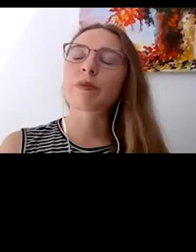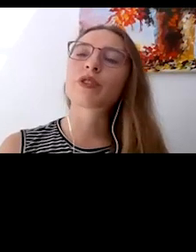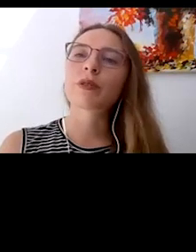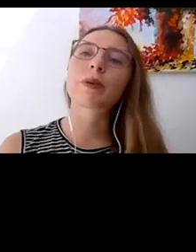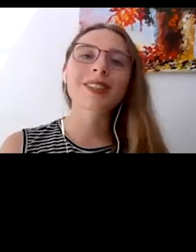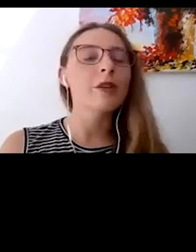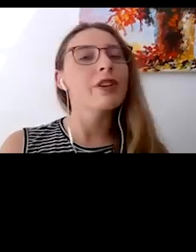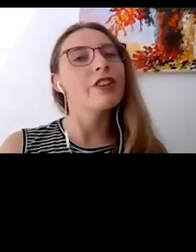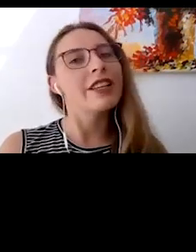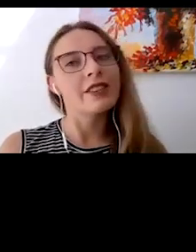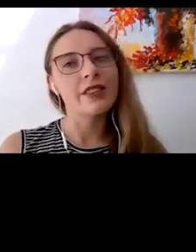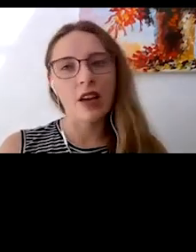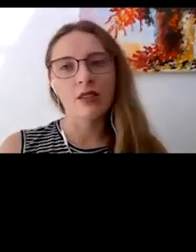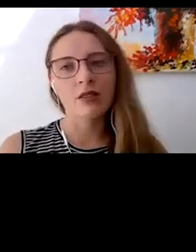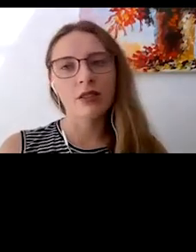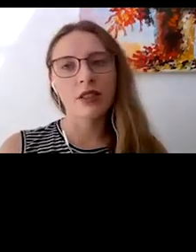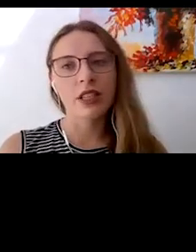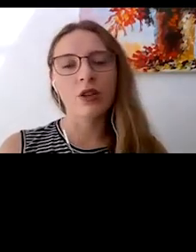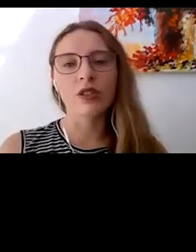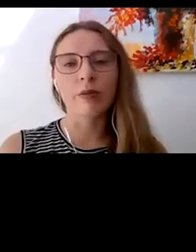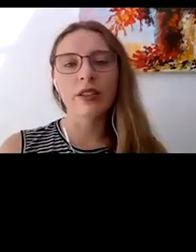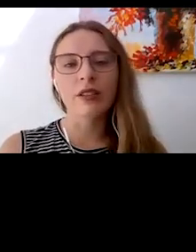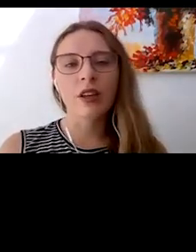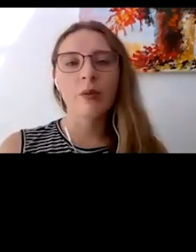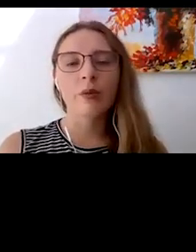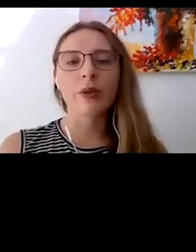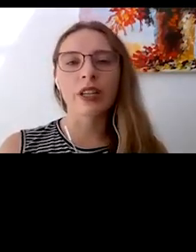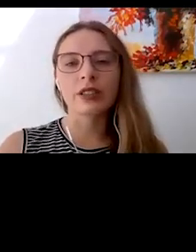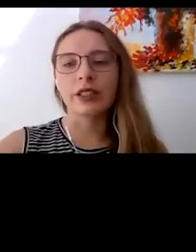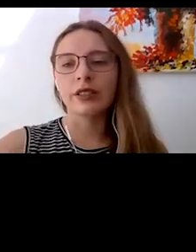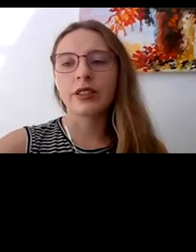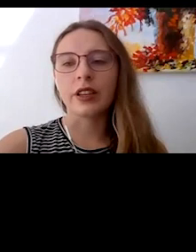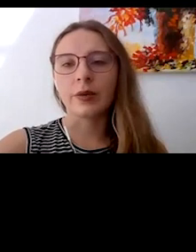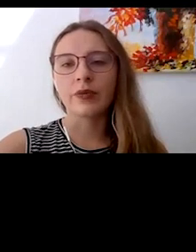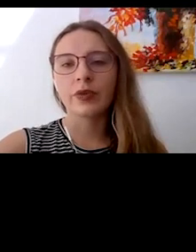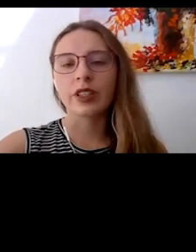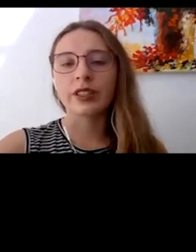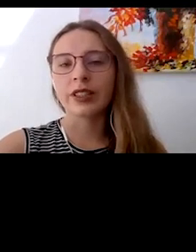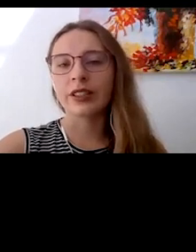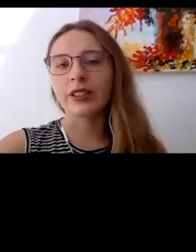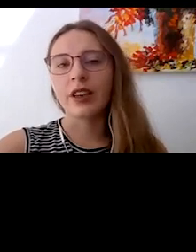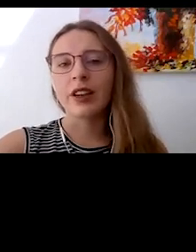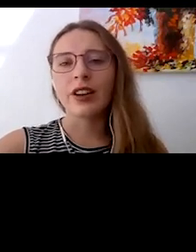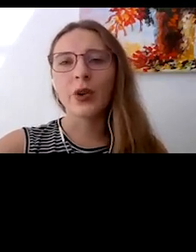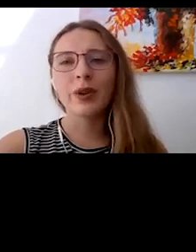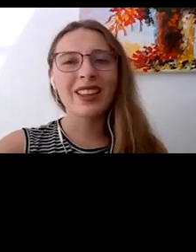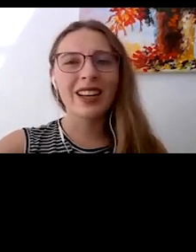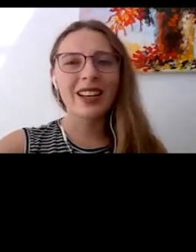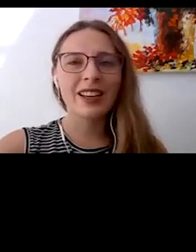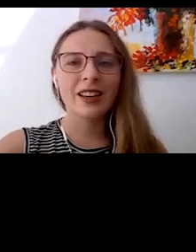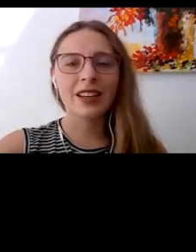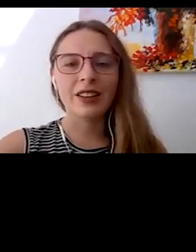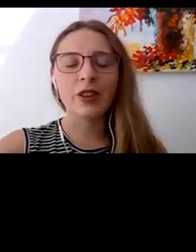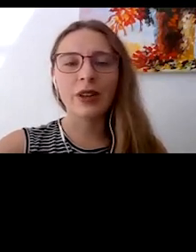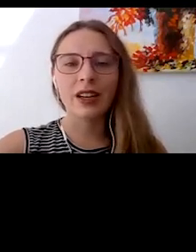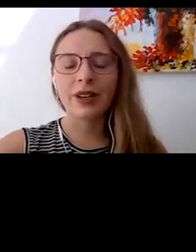descuentos alimenticios siempre van a tener preferencia y los demás pues van a ser excedentes. No debería de